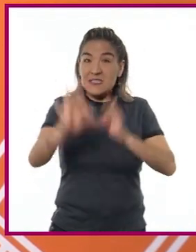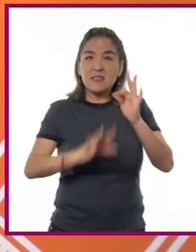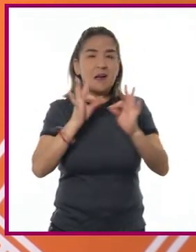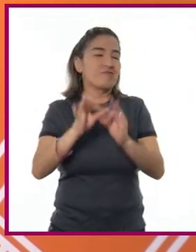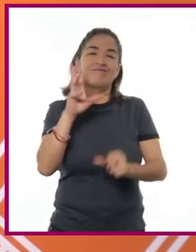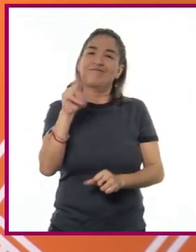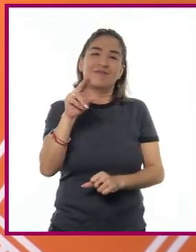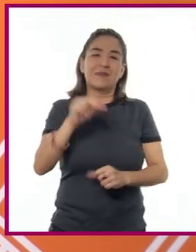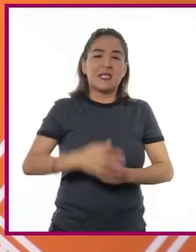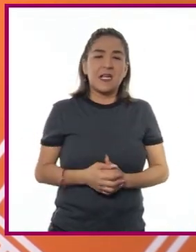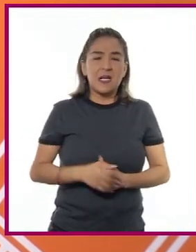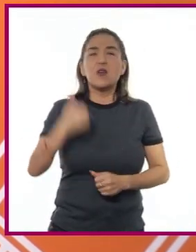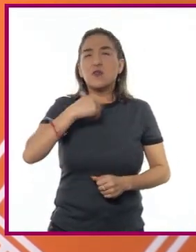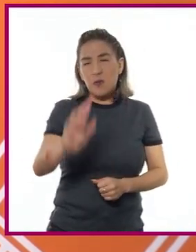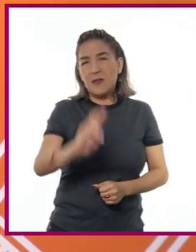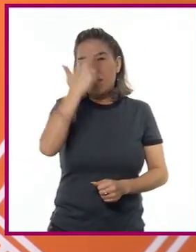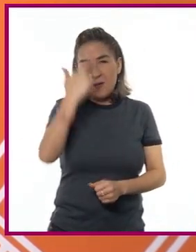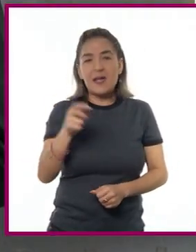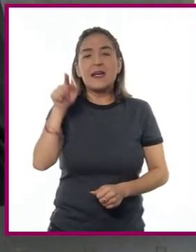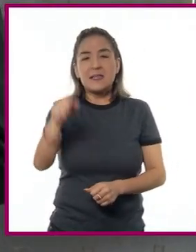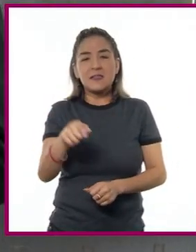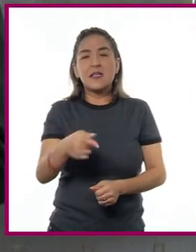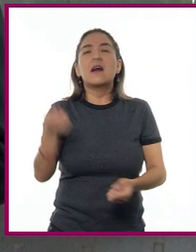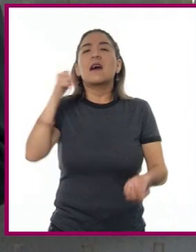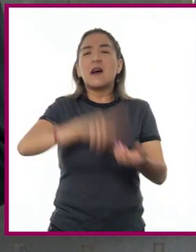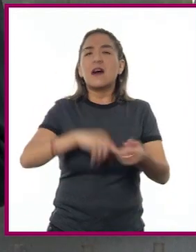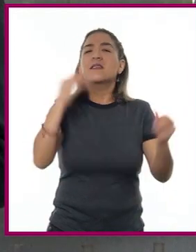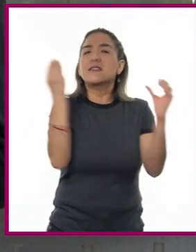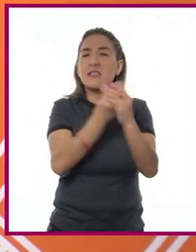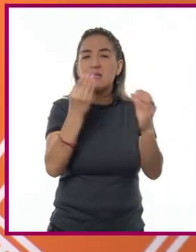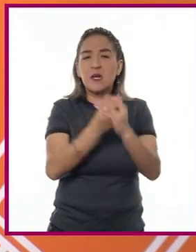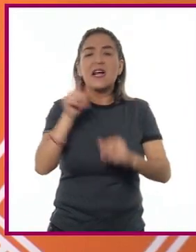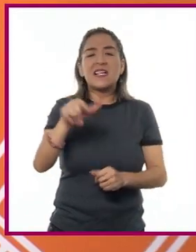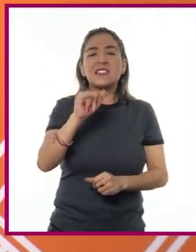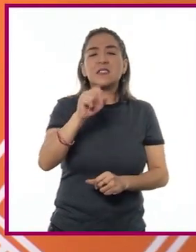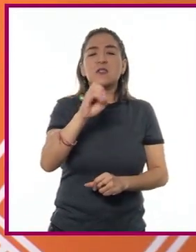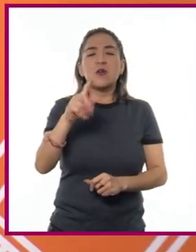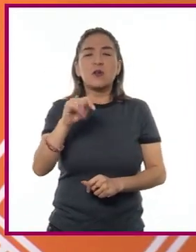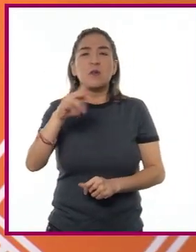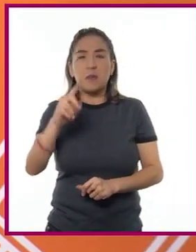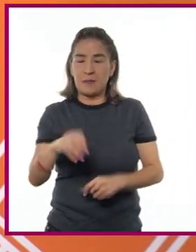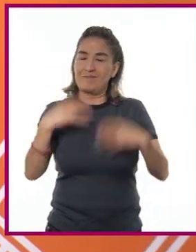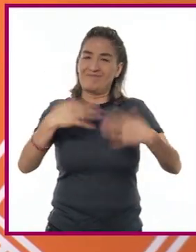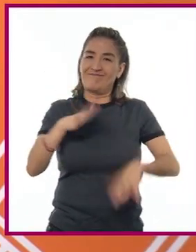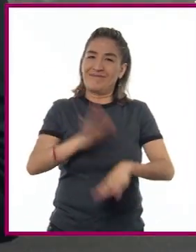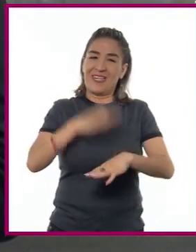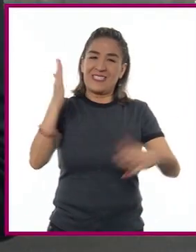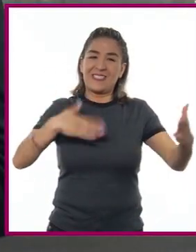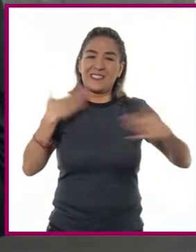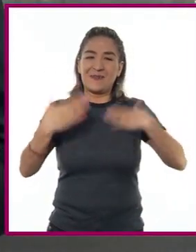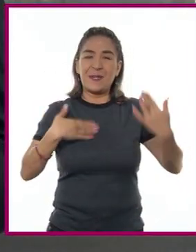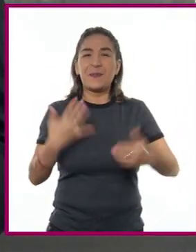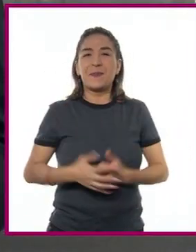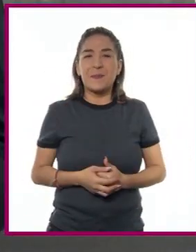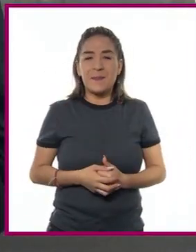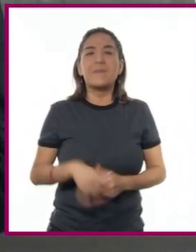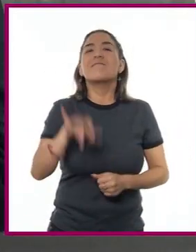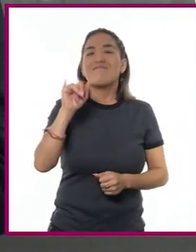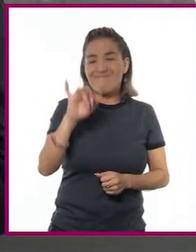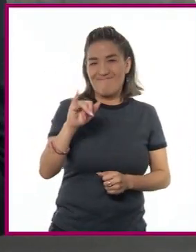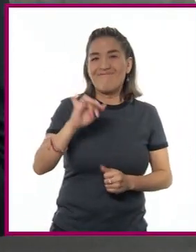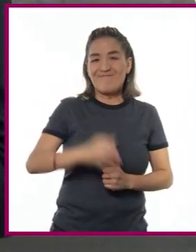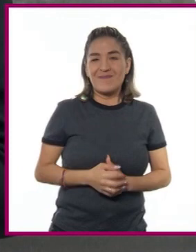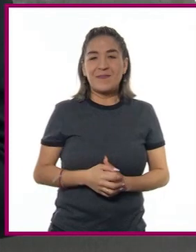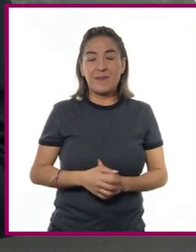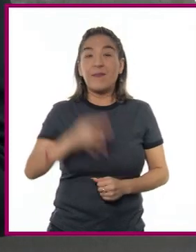Nel, recuerdo que estuvieron en una sesión unos isótopos muy divertidos. Así es,